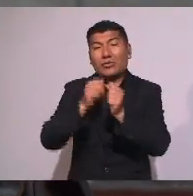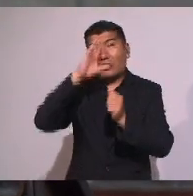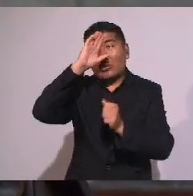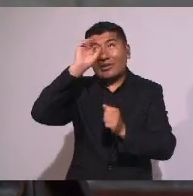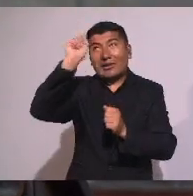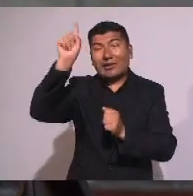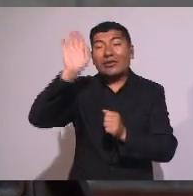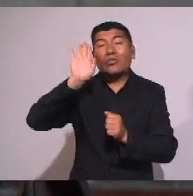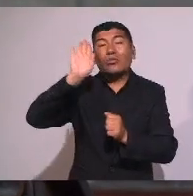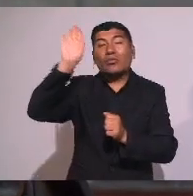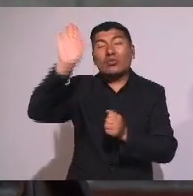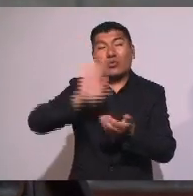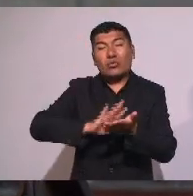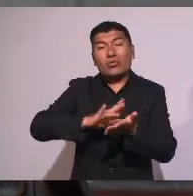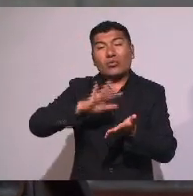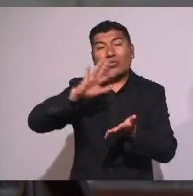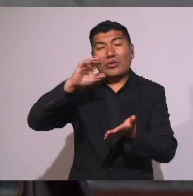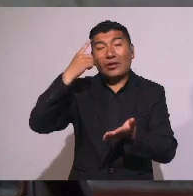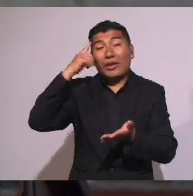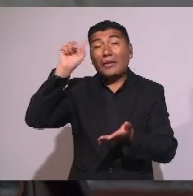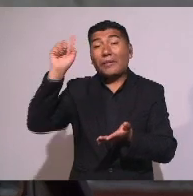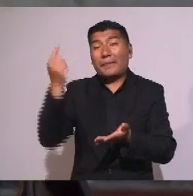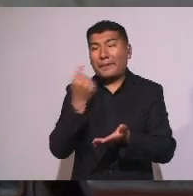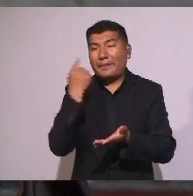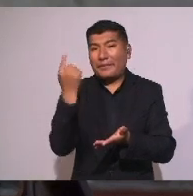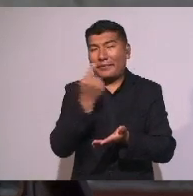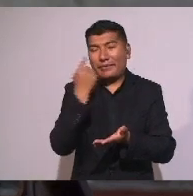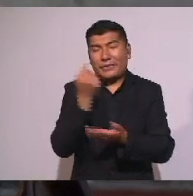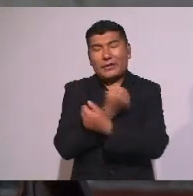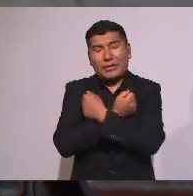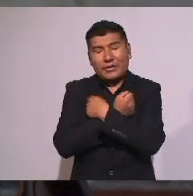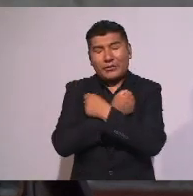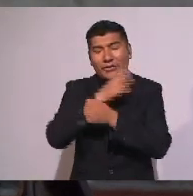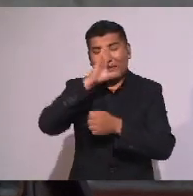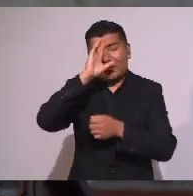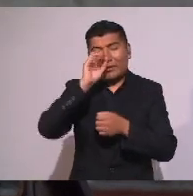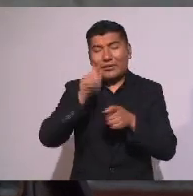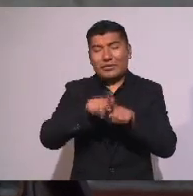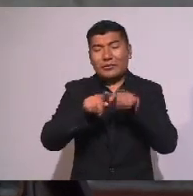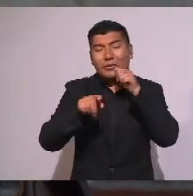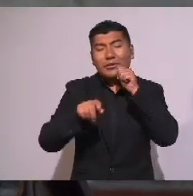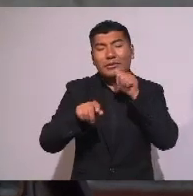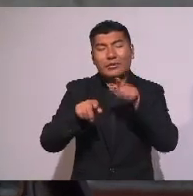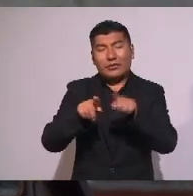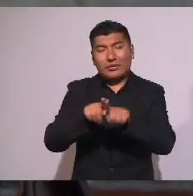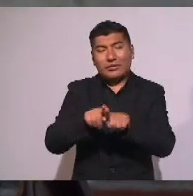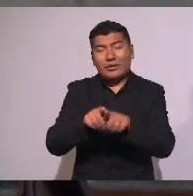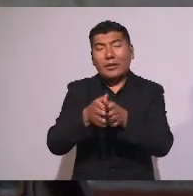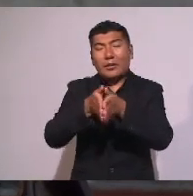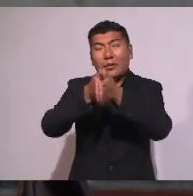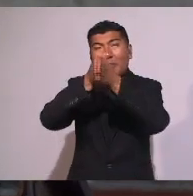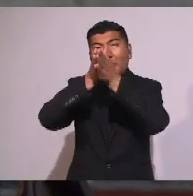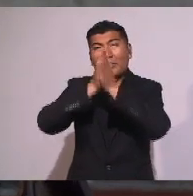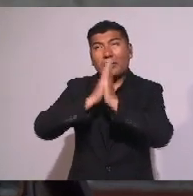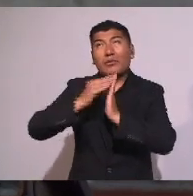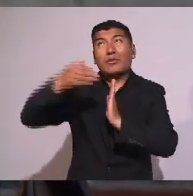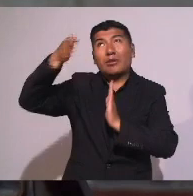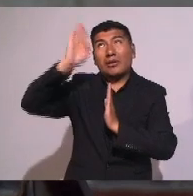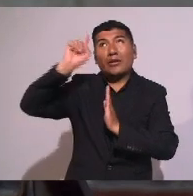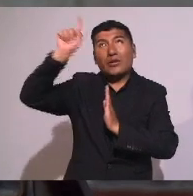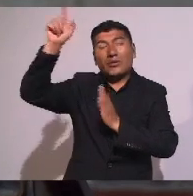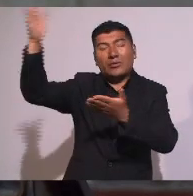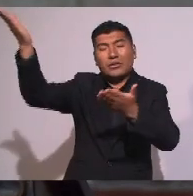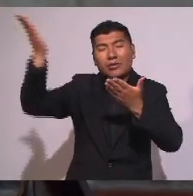su gloria para siempre. Queridos hermanos, pidámosle al Señor que nos haga